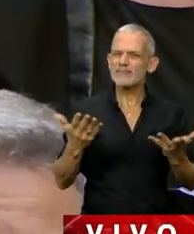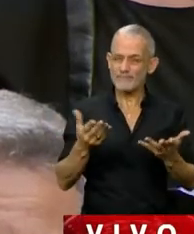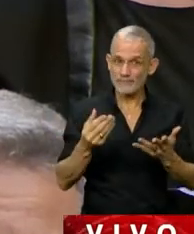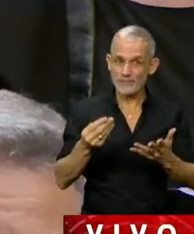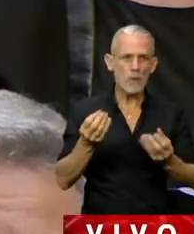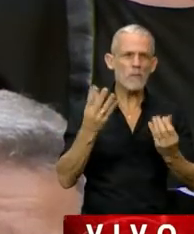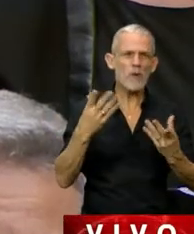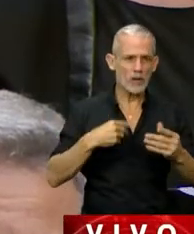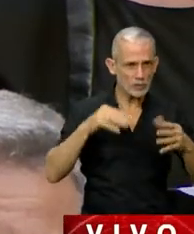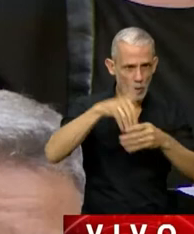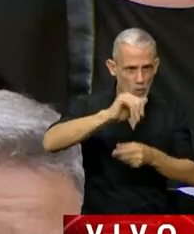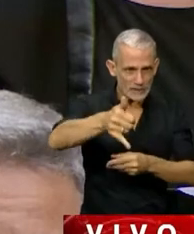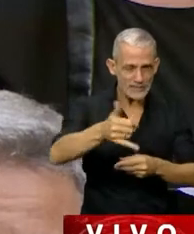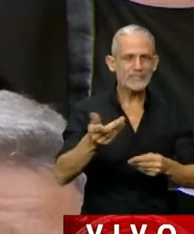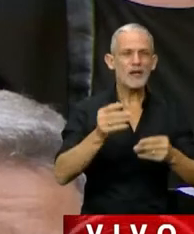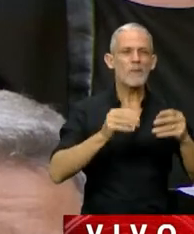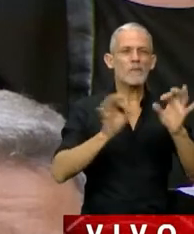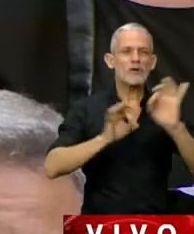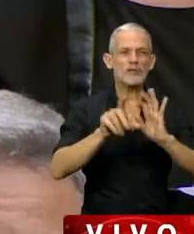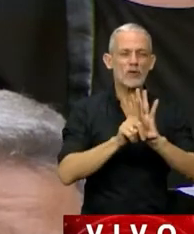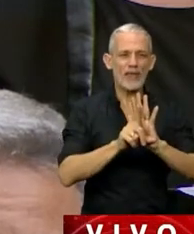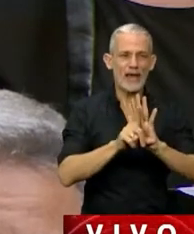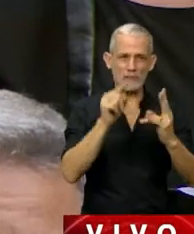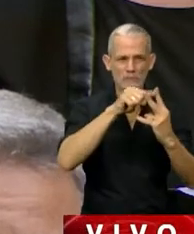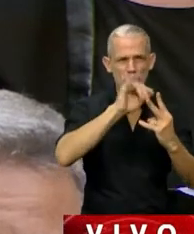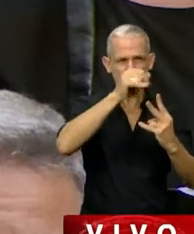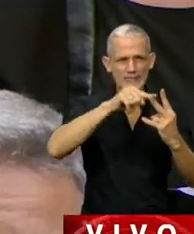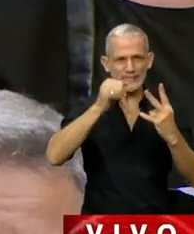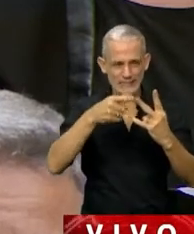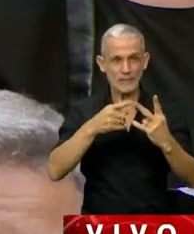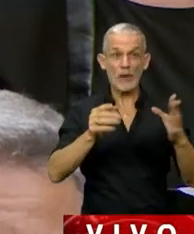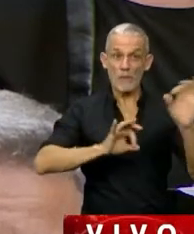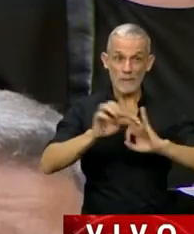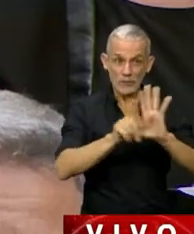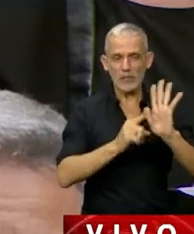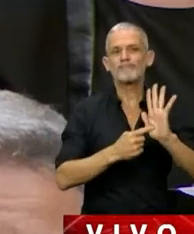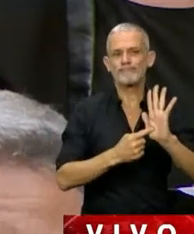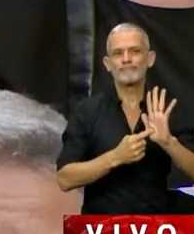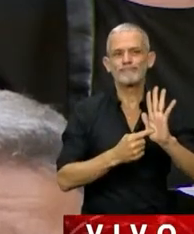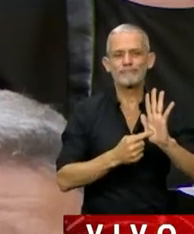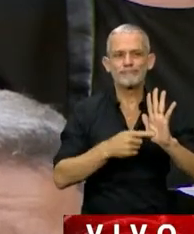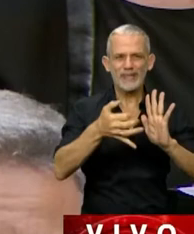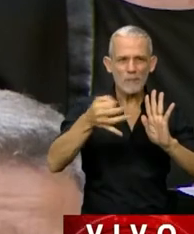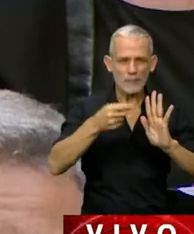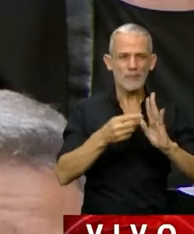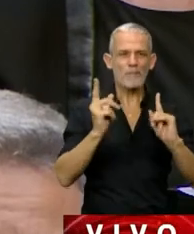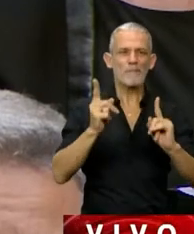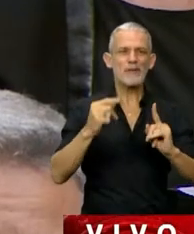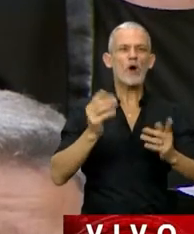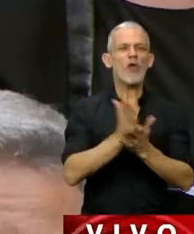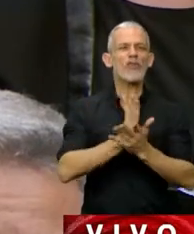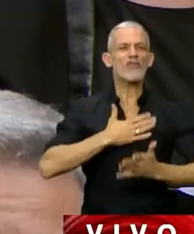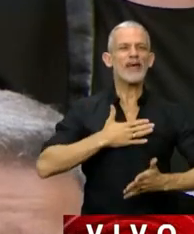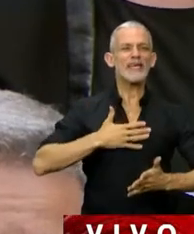el por qué lo acompaño, no solamente por eso. Este proyecto claramente representa un ejercicio de nuestros